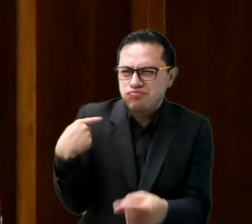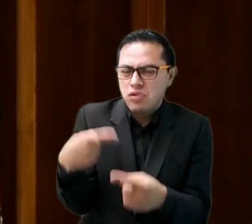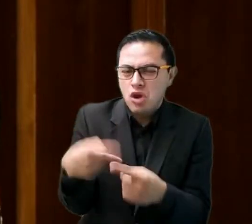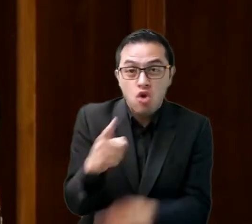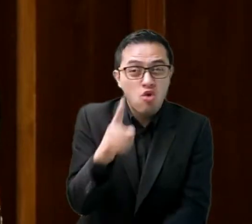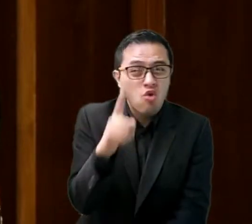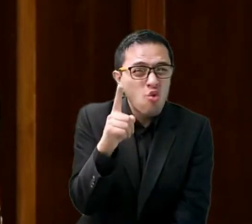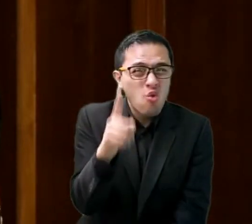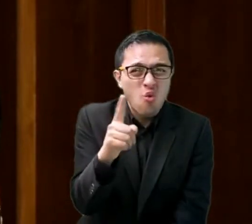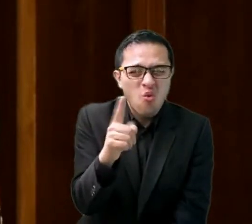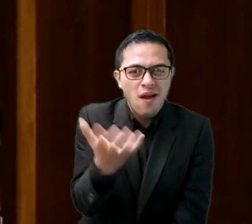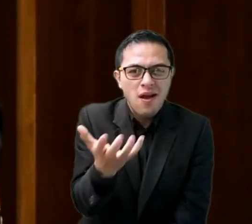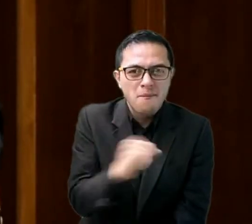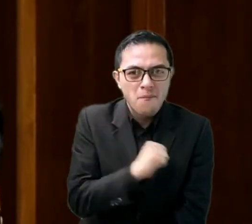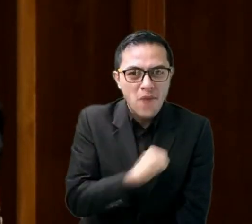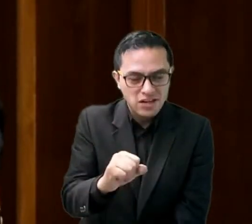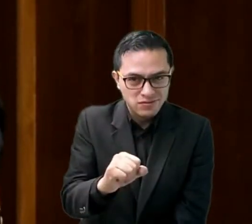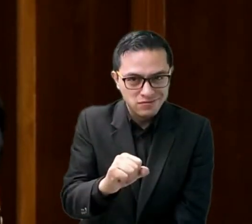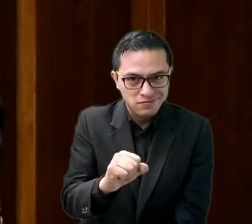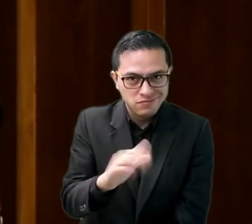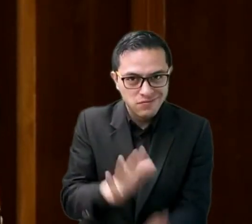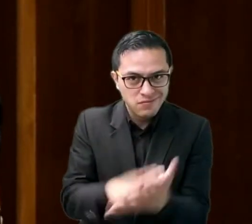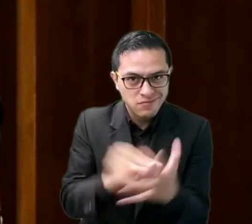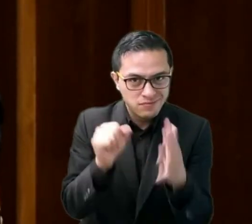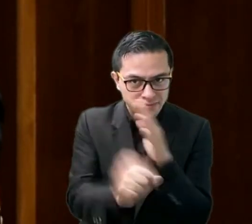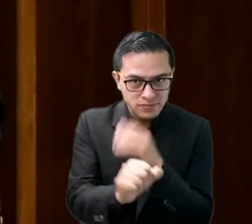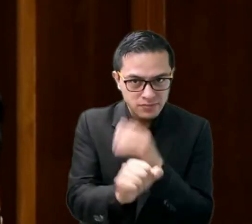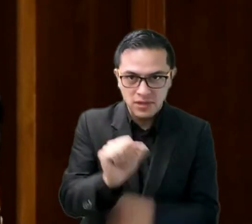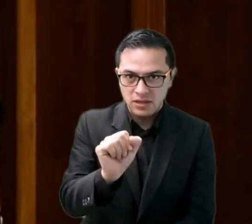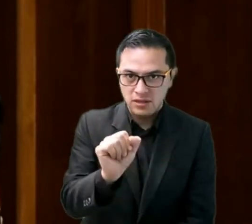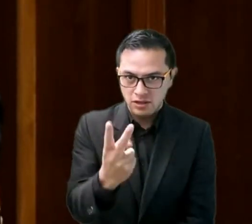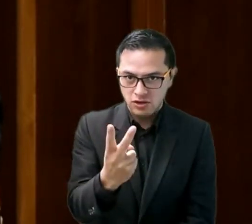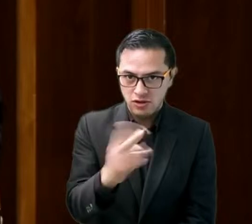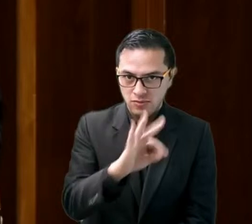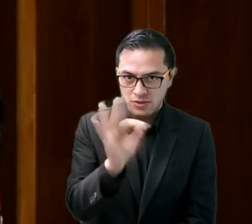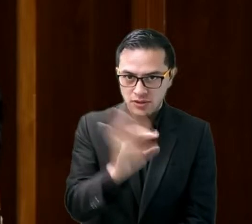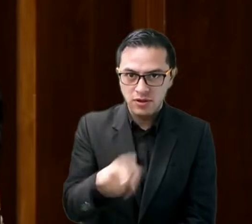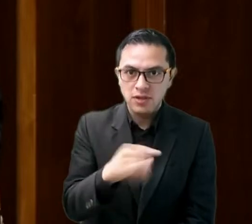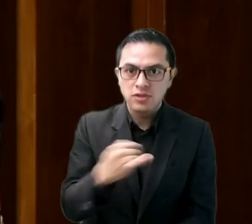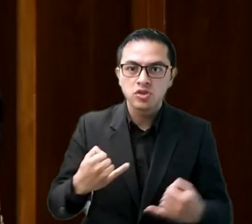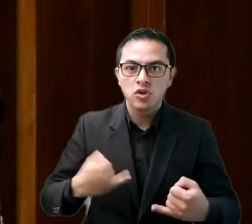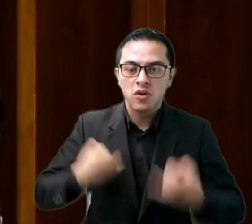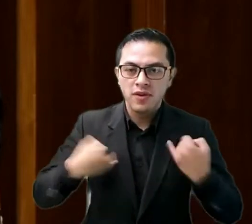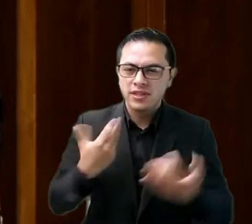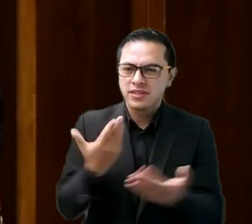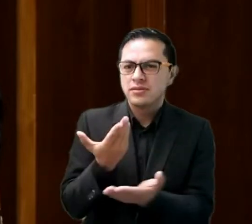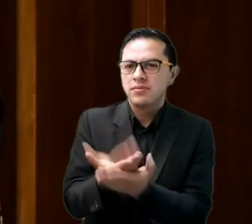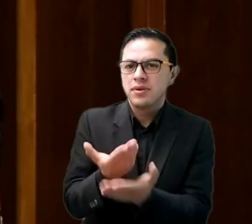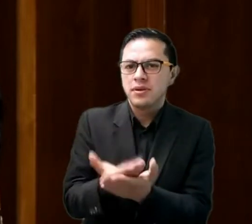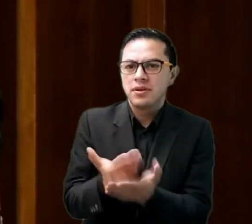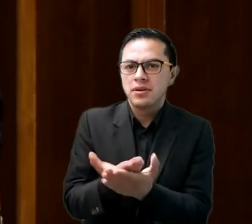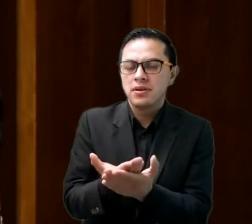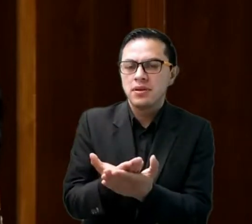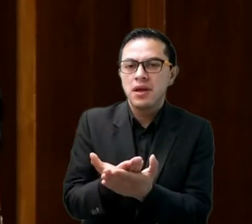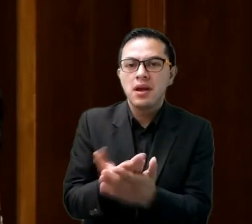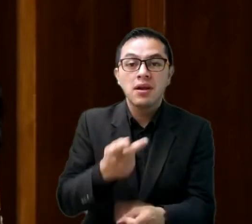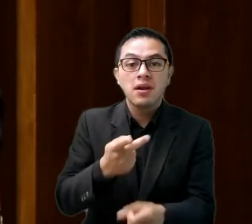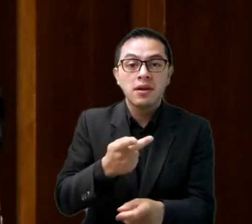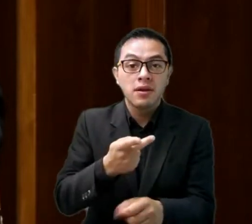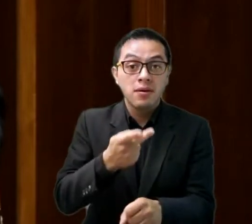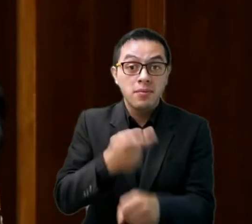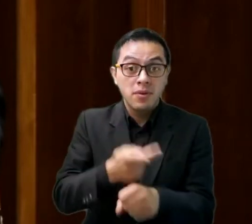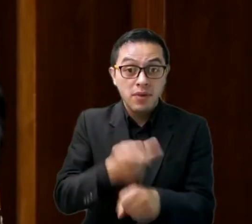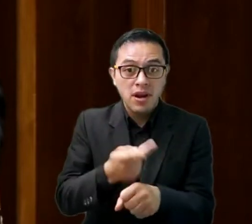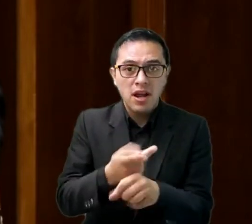62% de esos jóvenes solicitaron ingreso a la preparatoria o a la